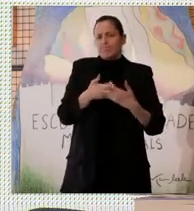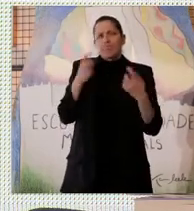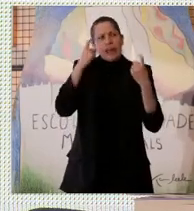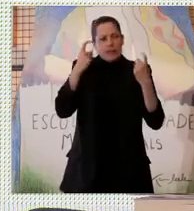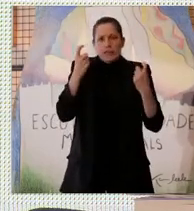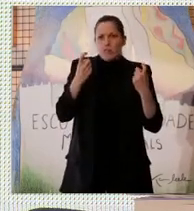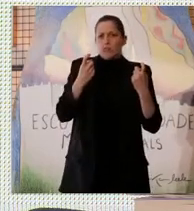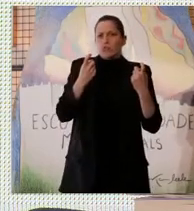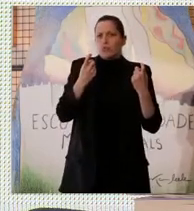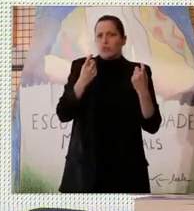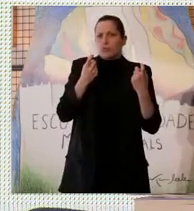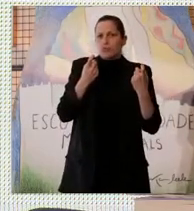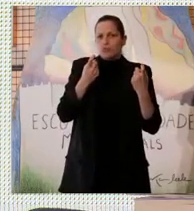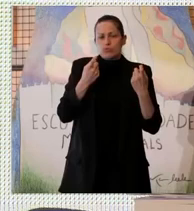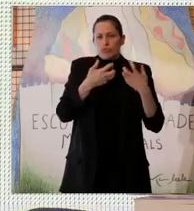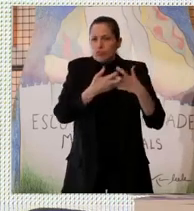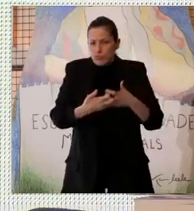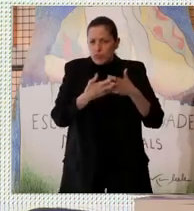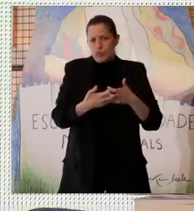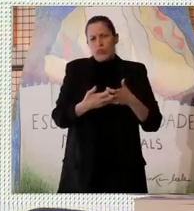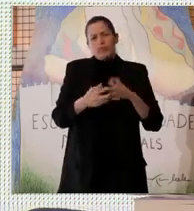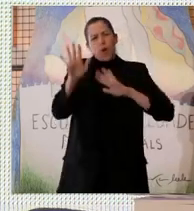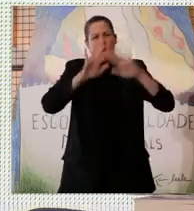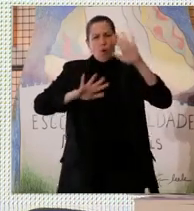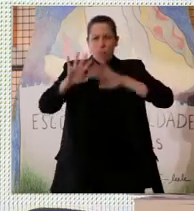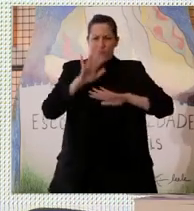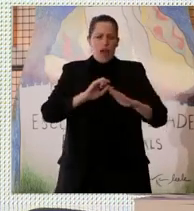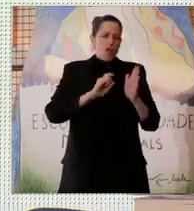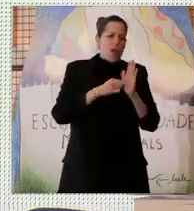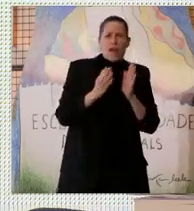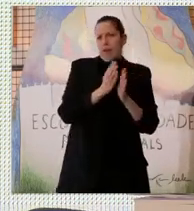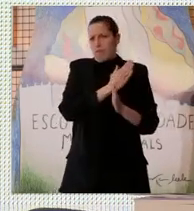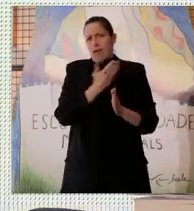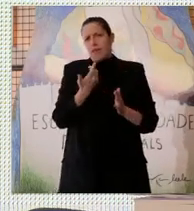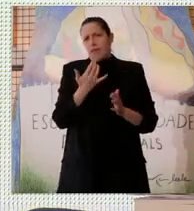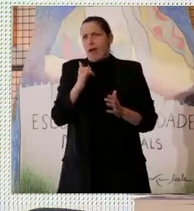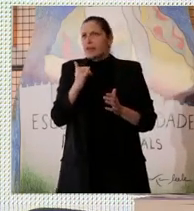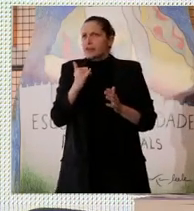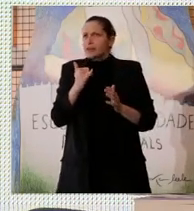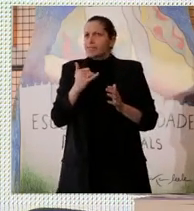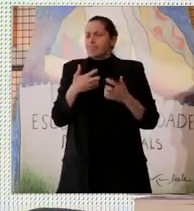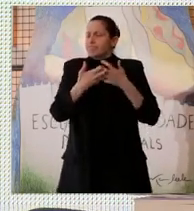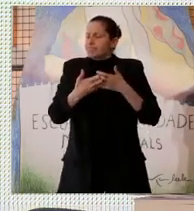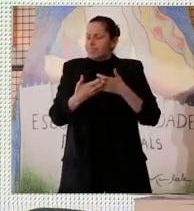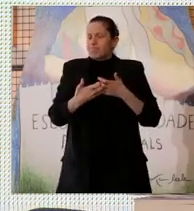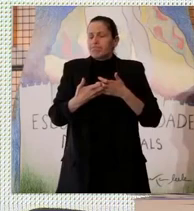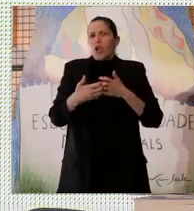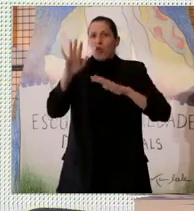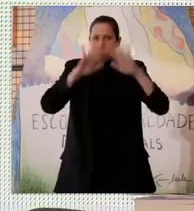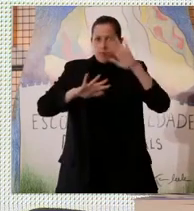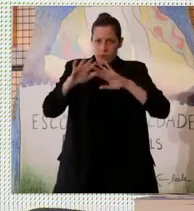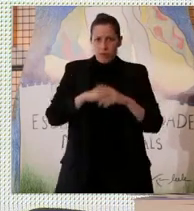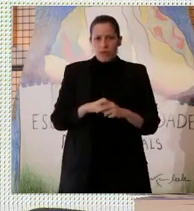implica una batalla de lo cultural Más allá de legislativa pero es que la perspectiva de género